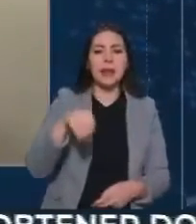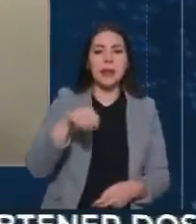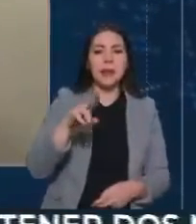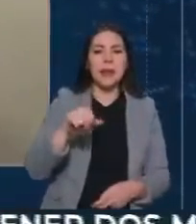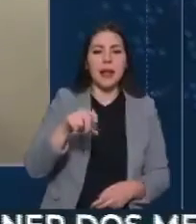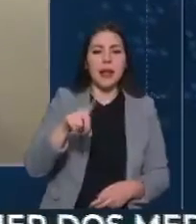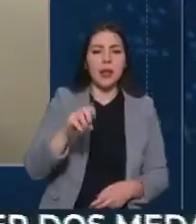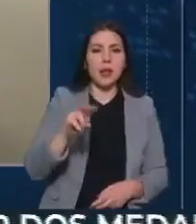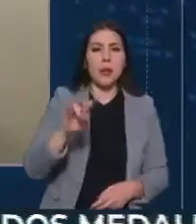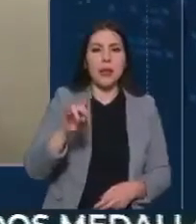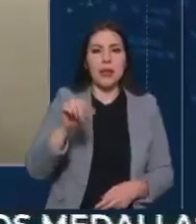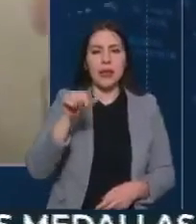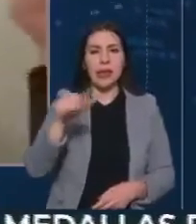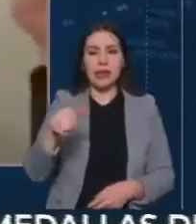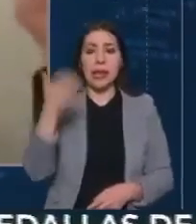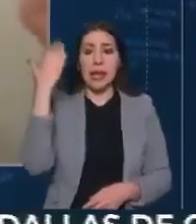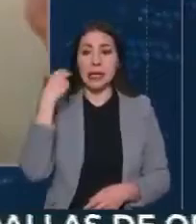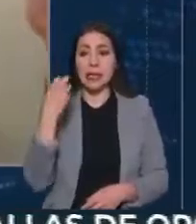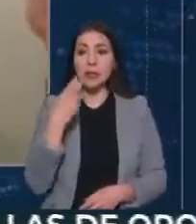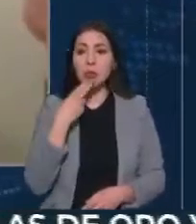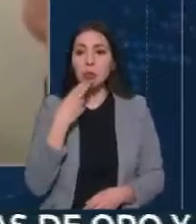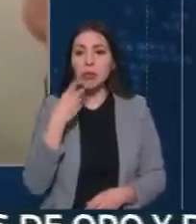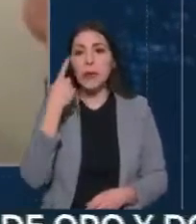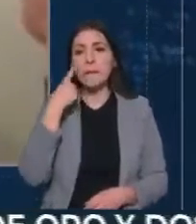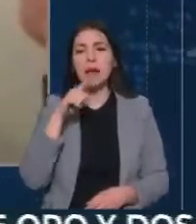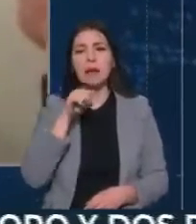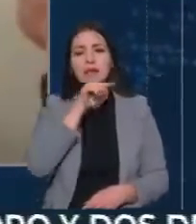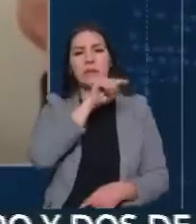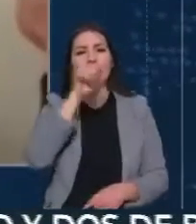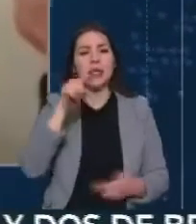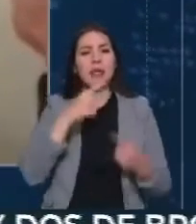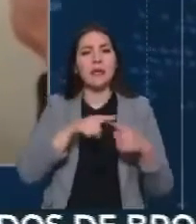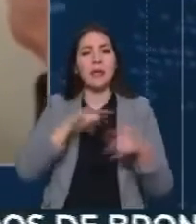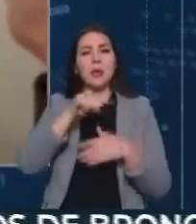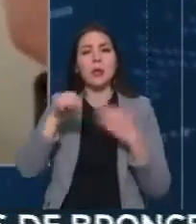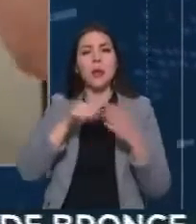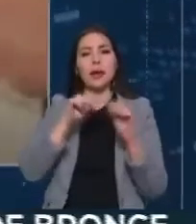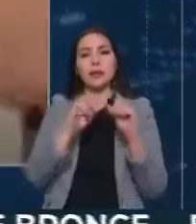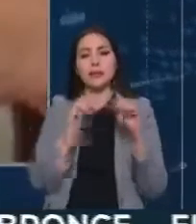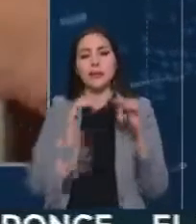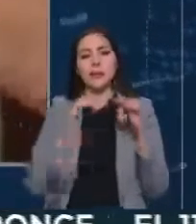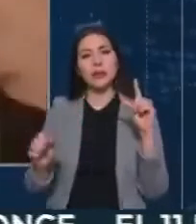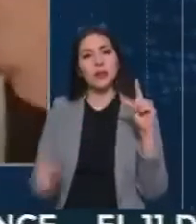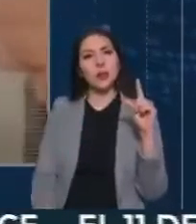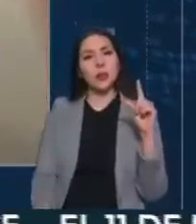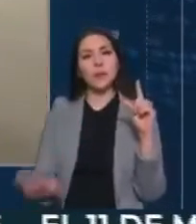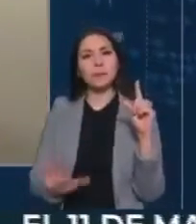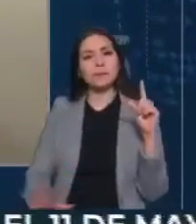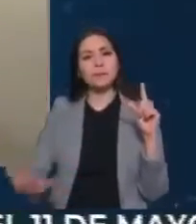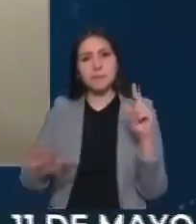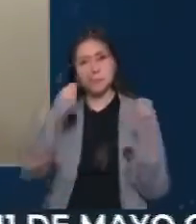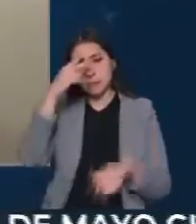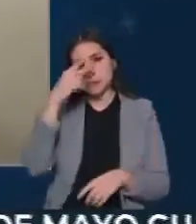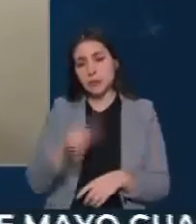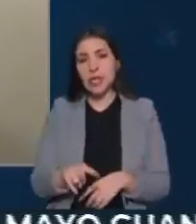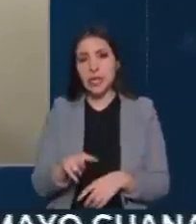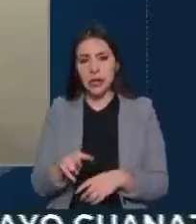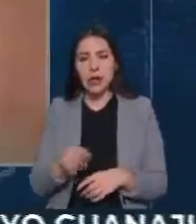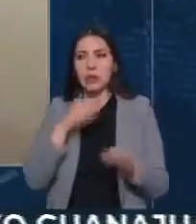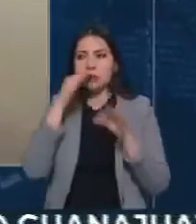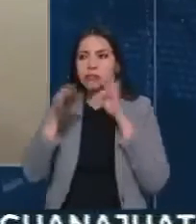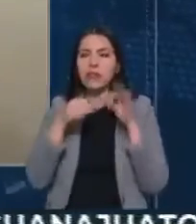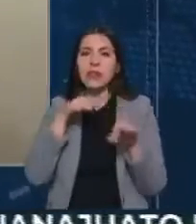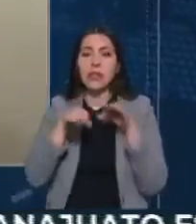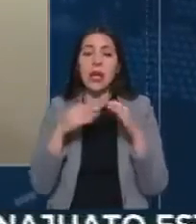los avances de este programa en varias partes del sureste del país, como ahora no se puede utilizar por la veda